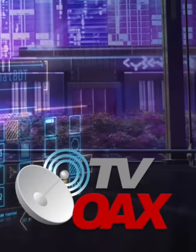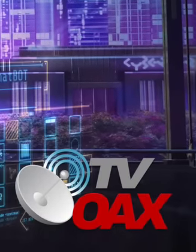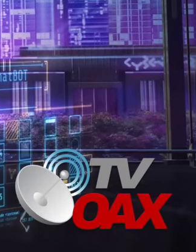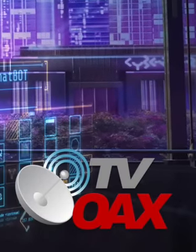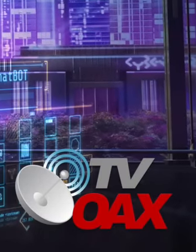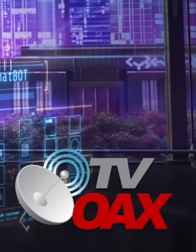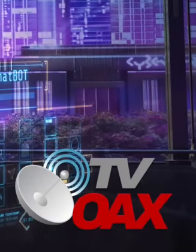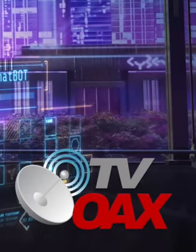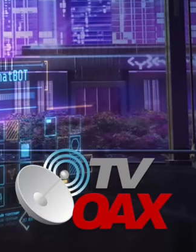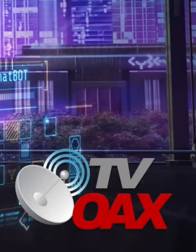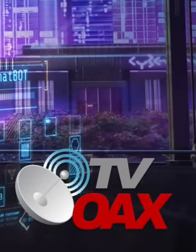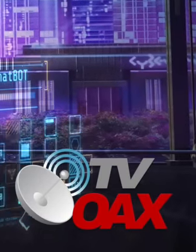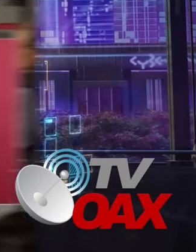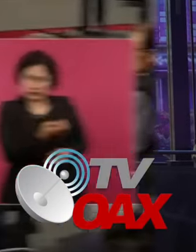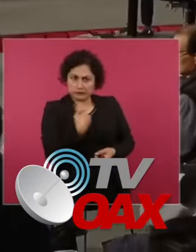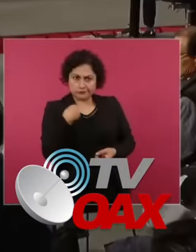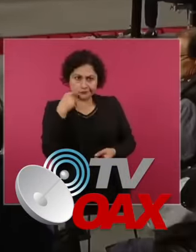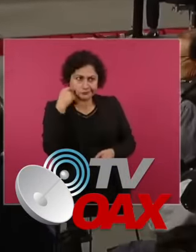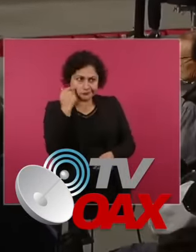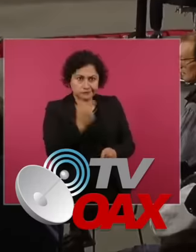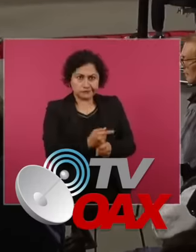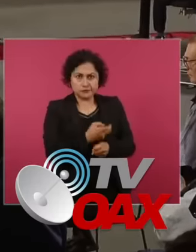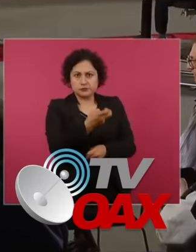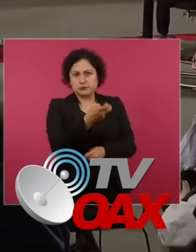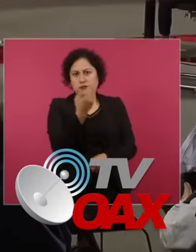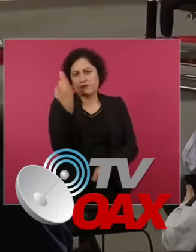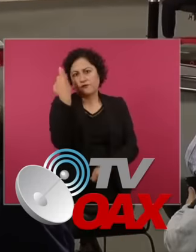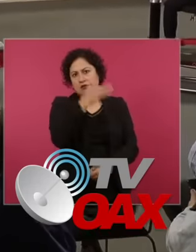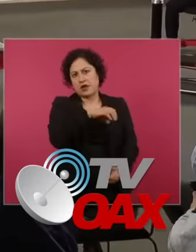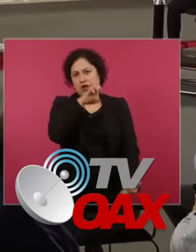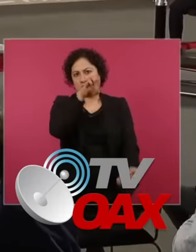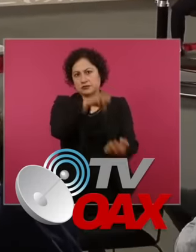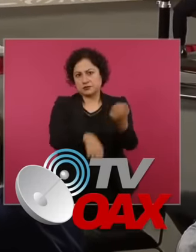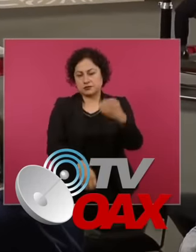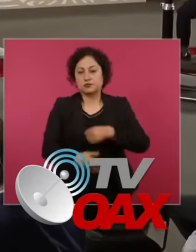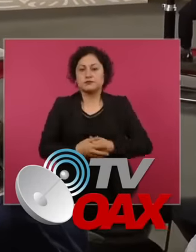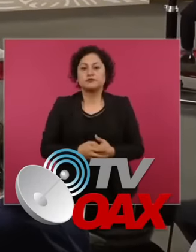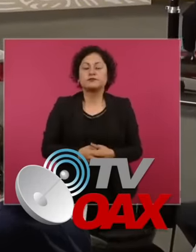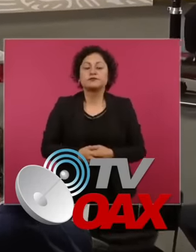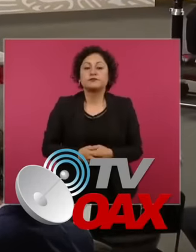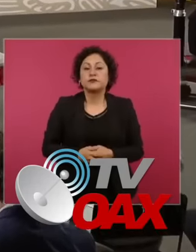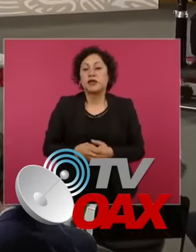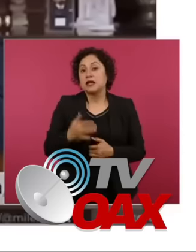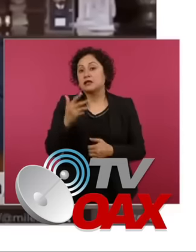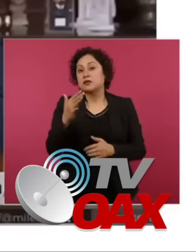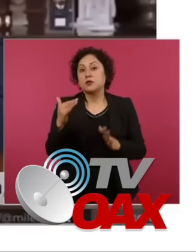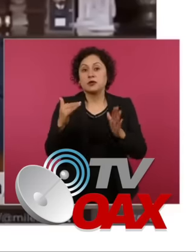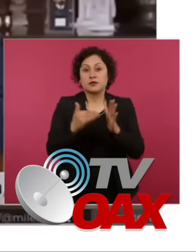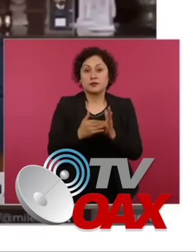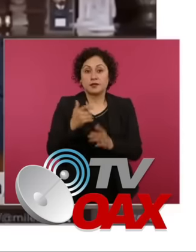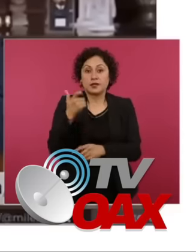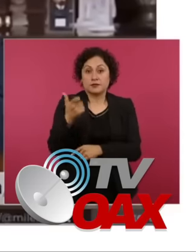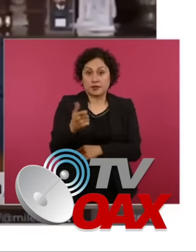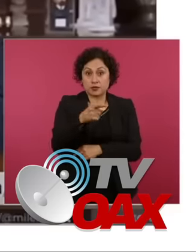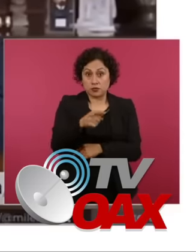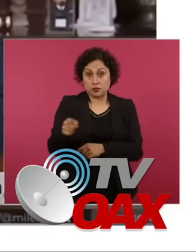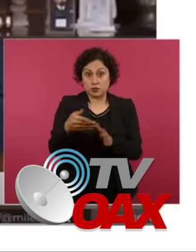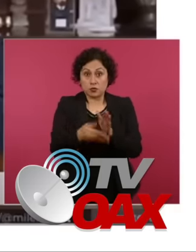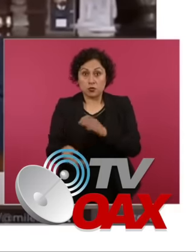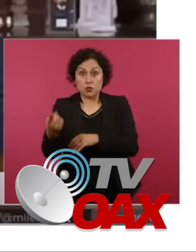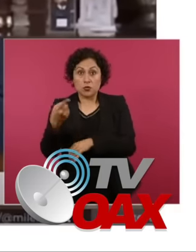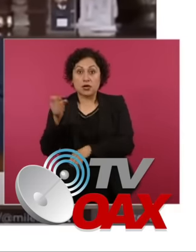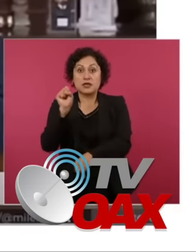verse involucrado en un video falso en el que invita a los ciudadanos a comprar acciones de Petróleos Mexicanos.